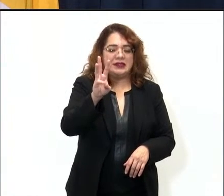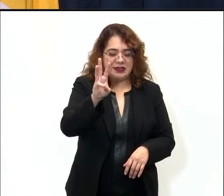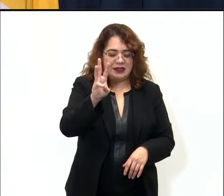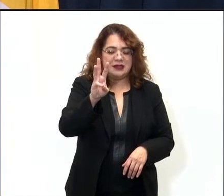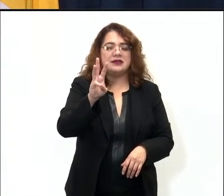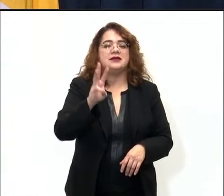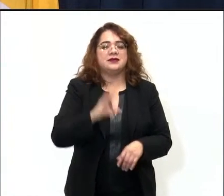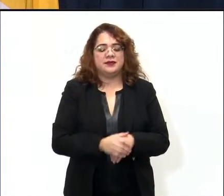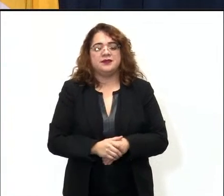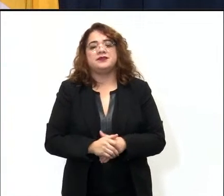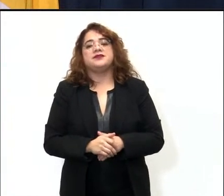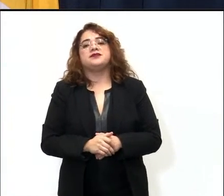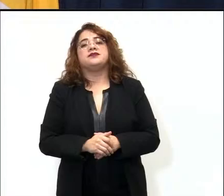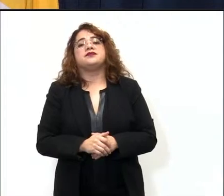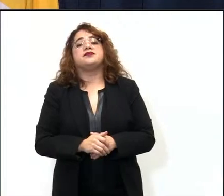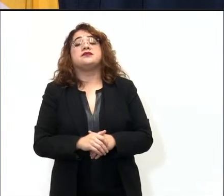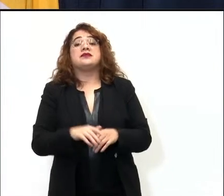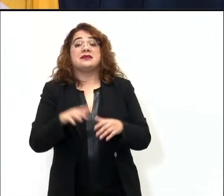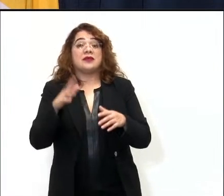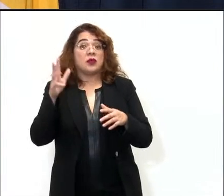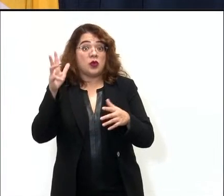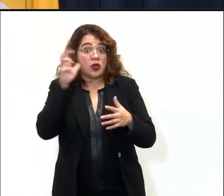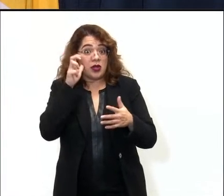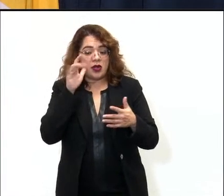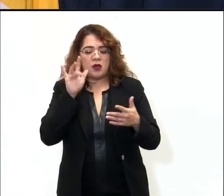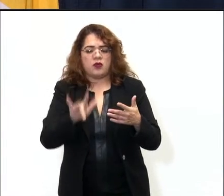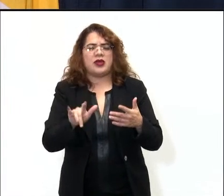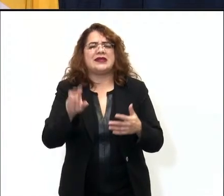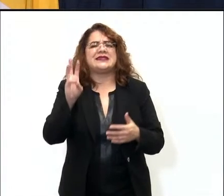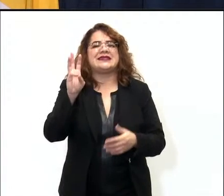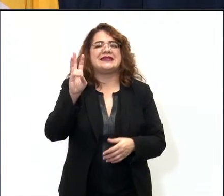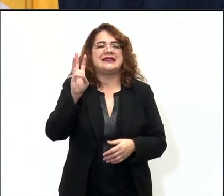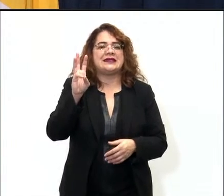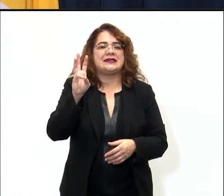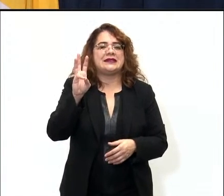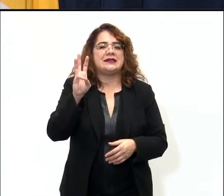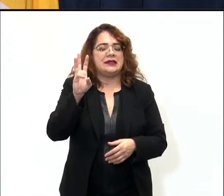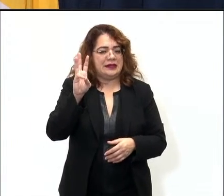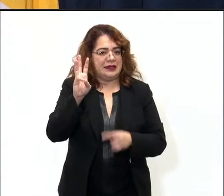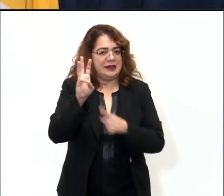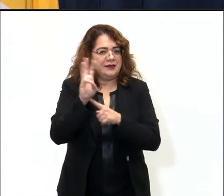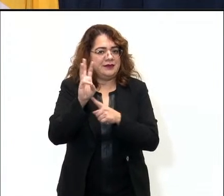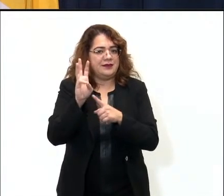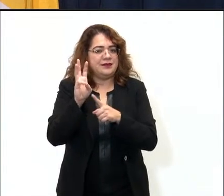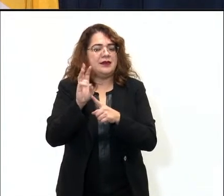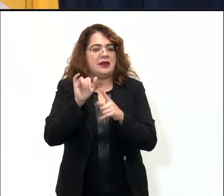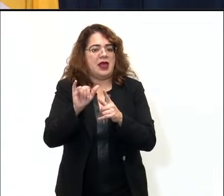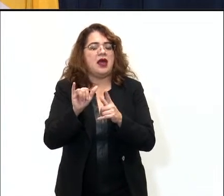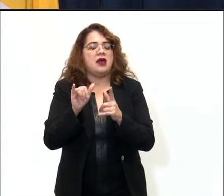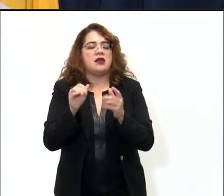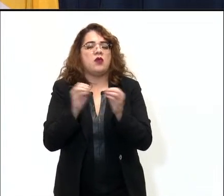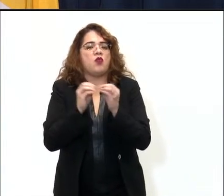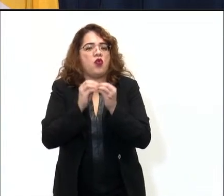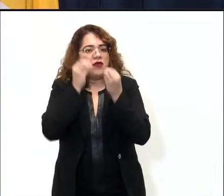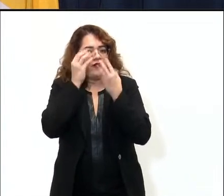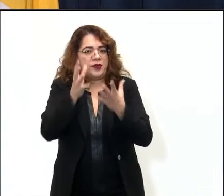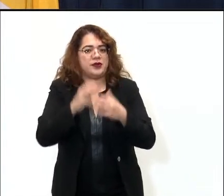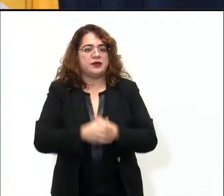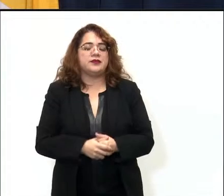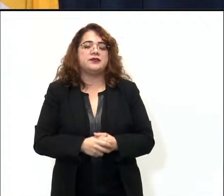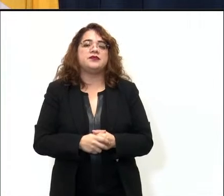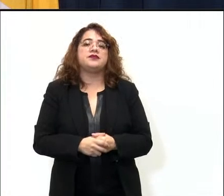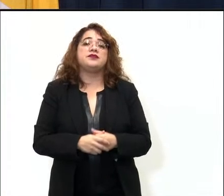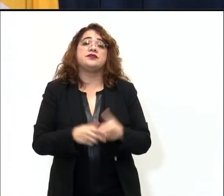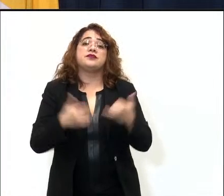562-570-4636. Después de eso, presione el número 6 que lo llevará al lugar donde tiene que contactarse. Hoy también